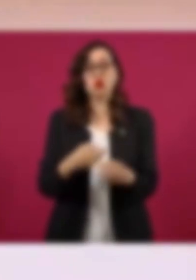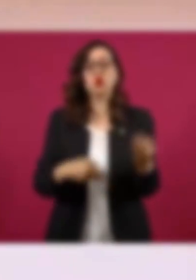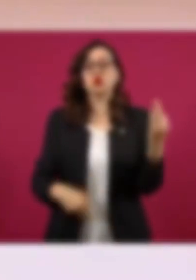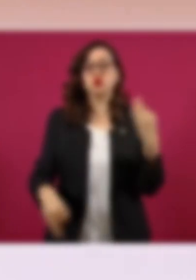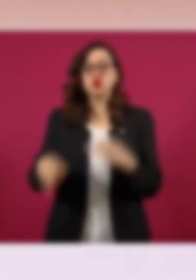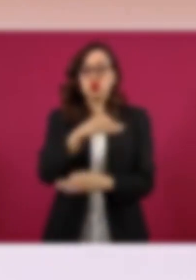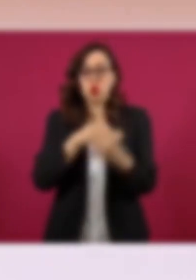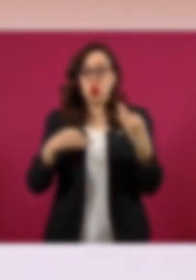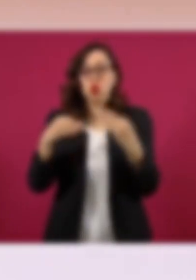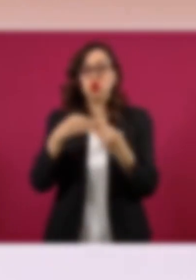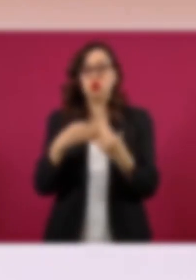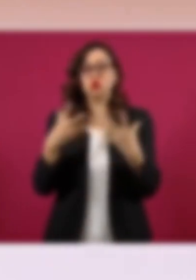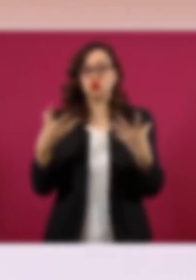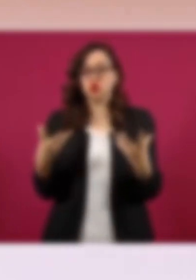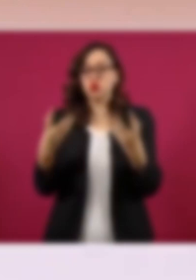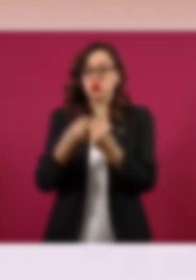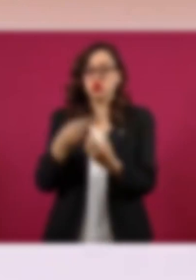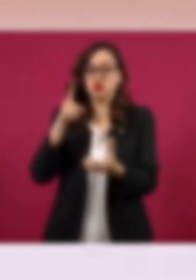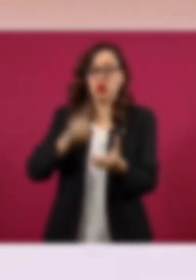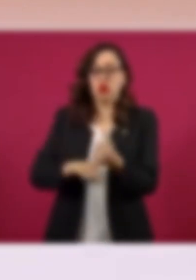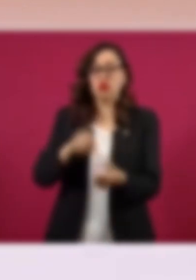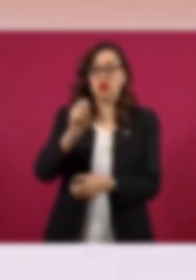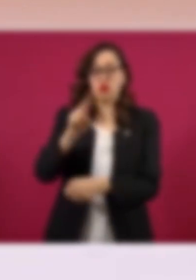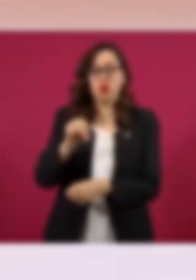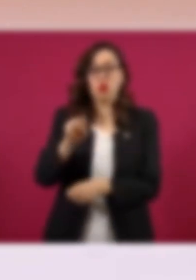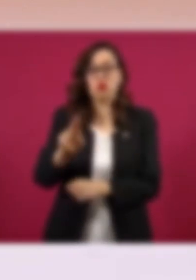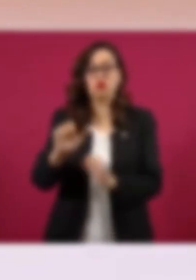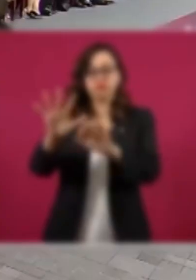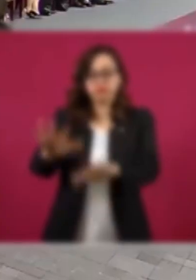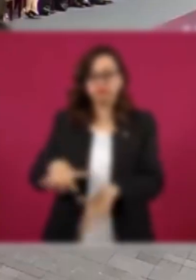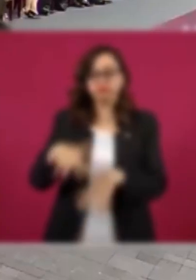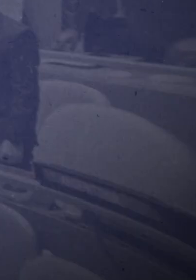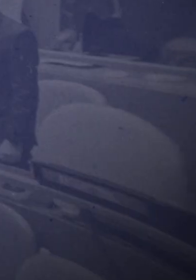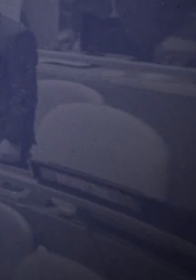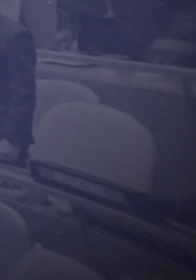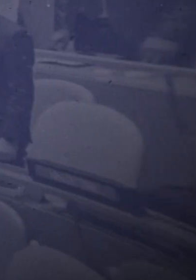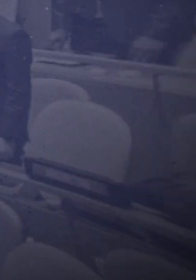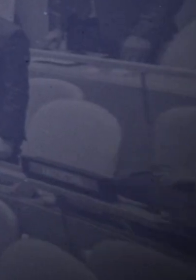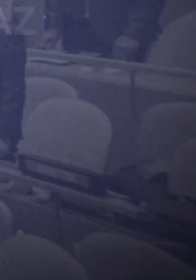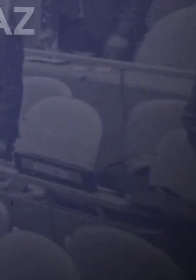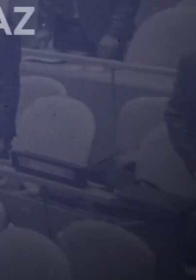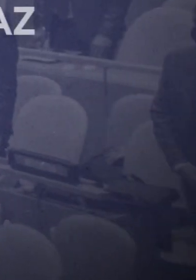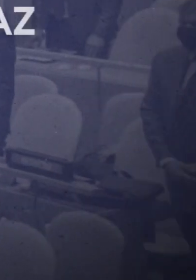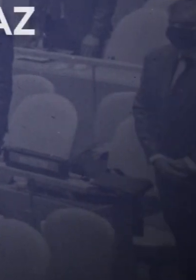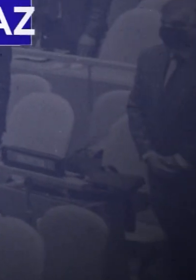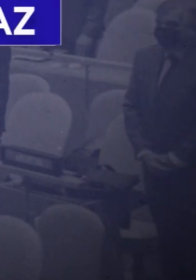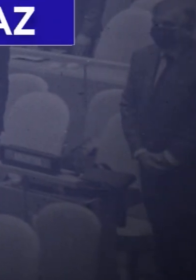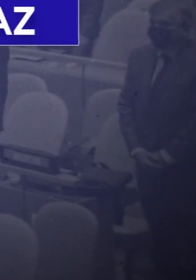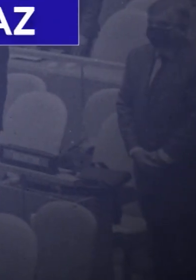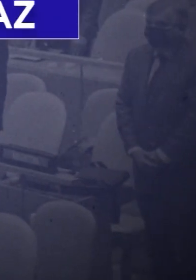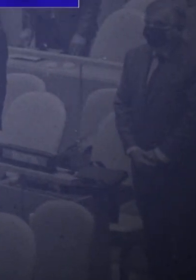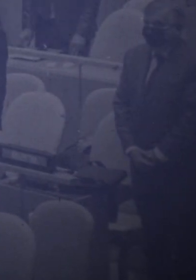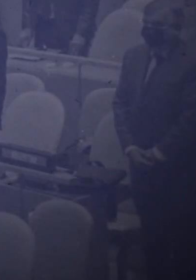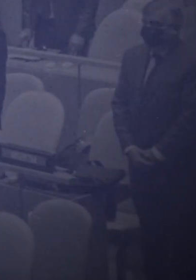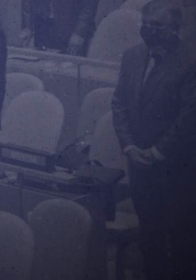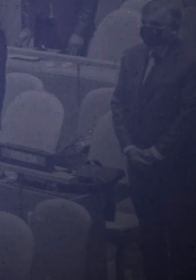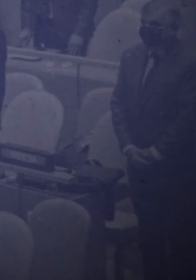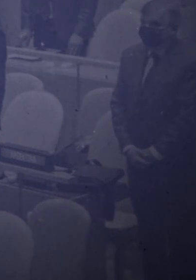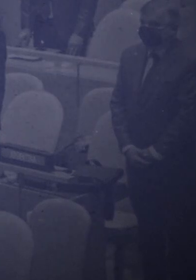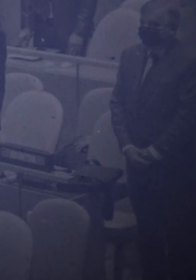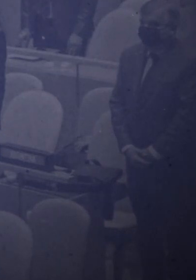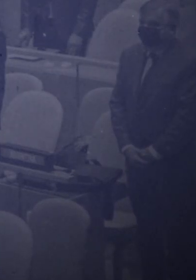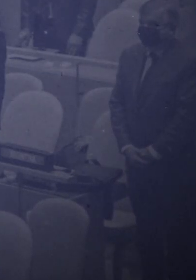el jefe del Estado Vaticano, el Papa Francisco, así como por el secretario general de la ONU. Con la tregua se plantea la suspensión de acciones